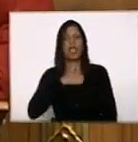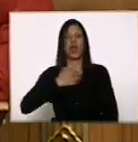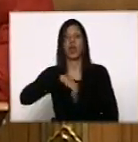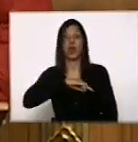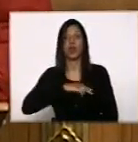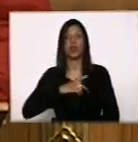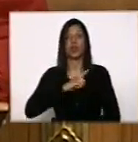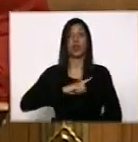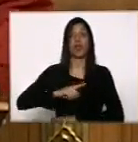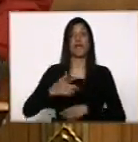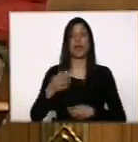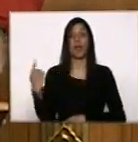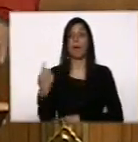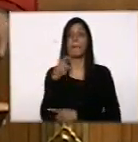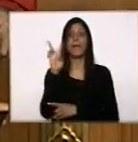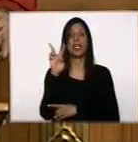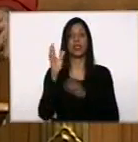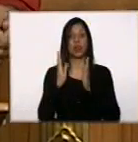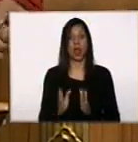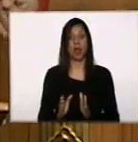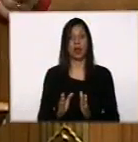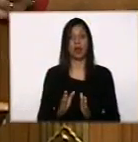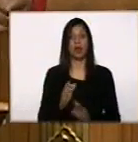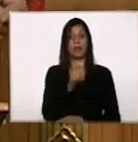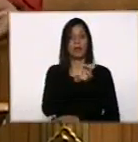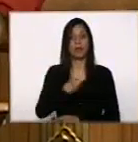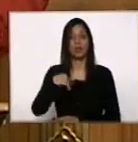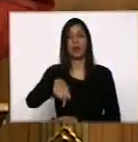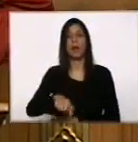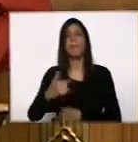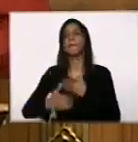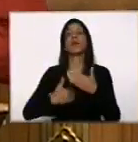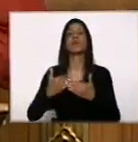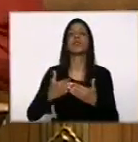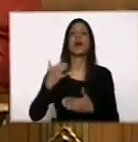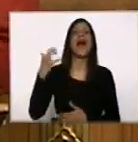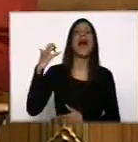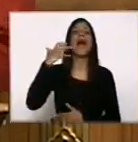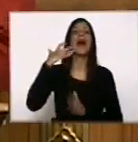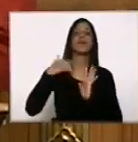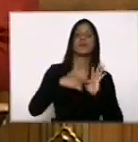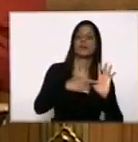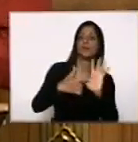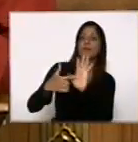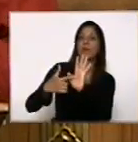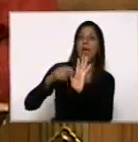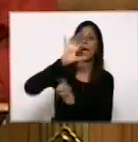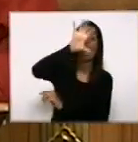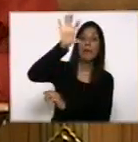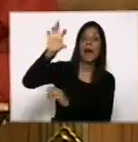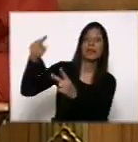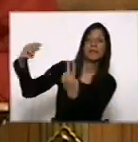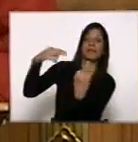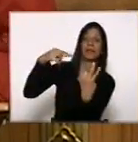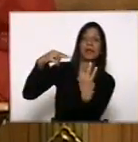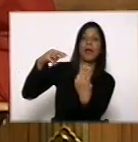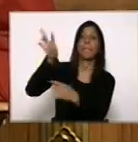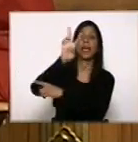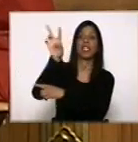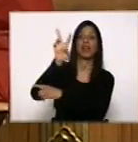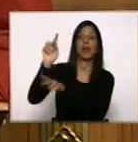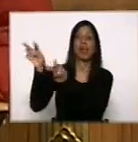que convertirnos, los venezolanos y las venezolanas, y este hermoso proceso en ejemplo para los pueblos del mundo que nos observan en el día de